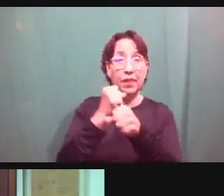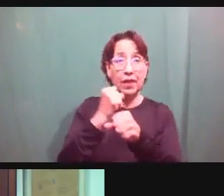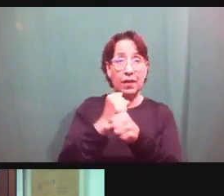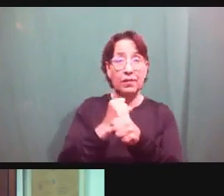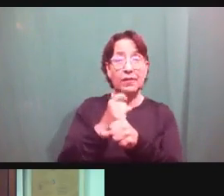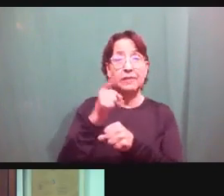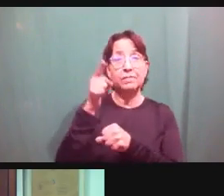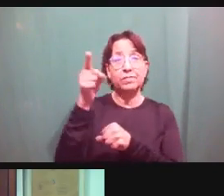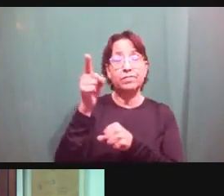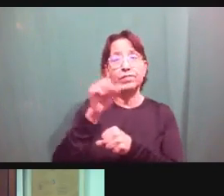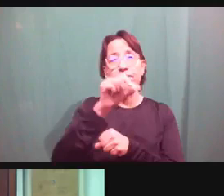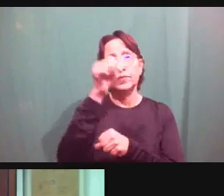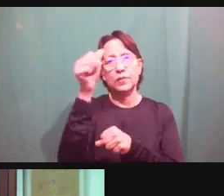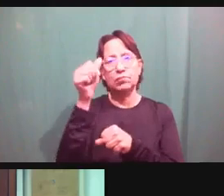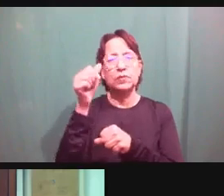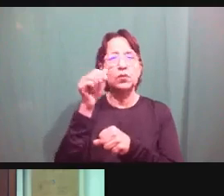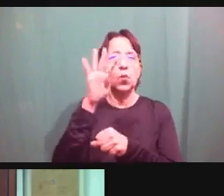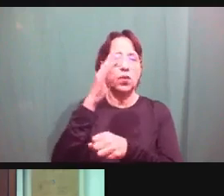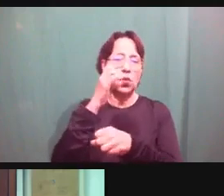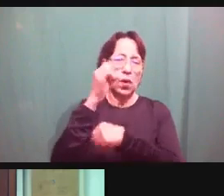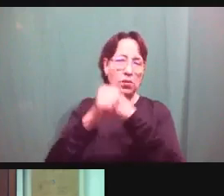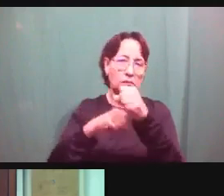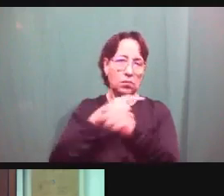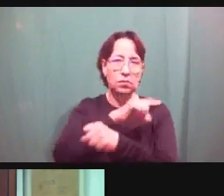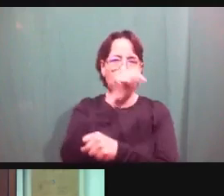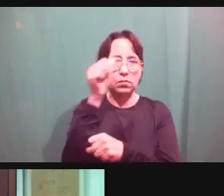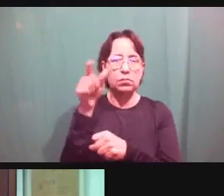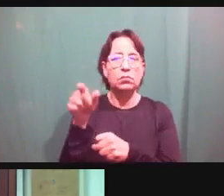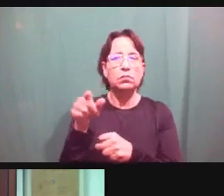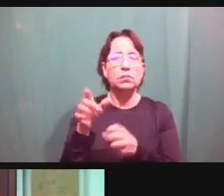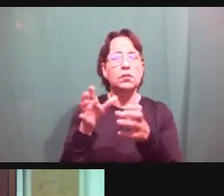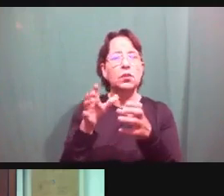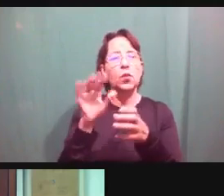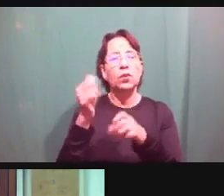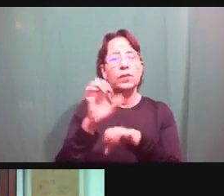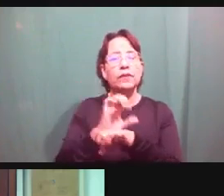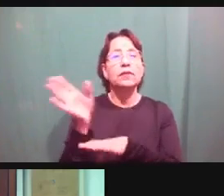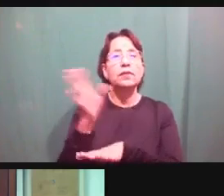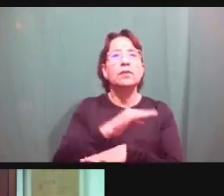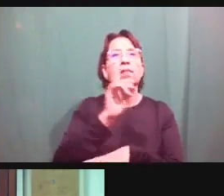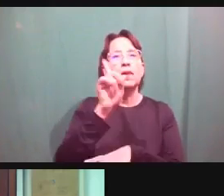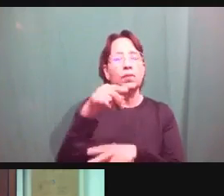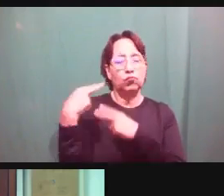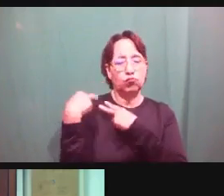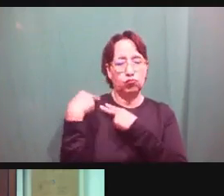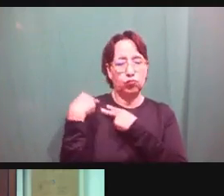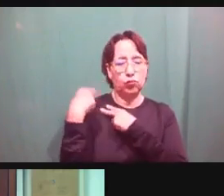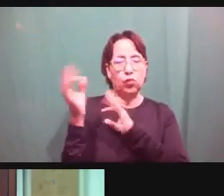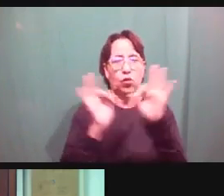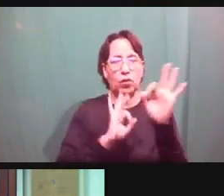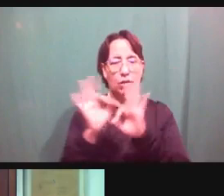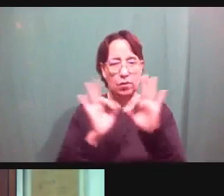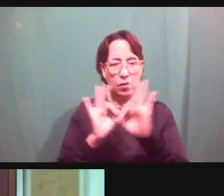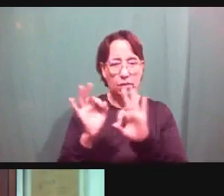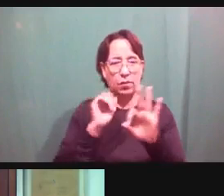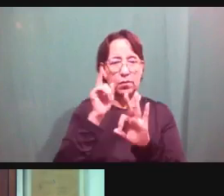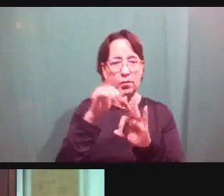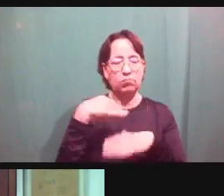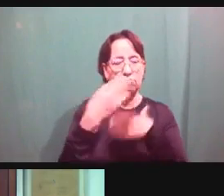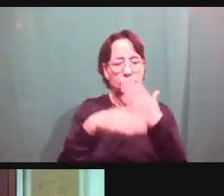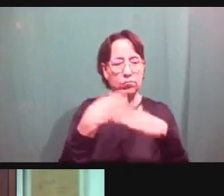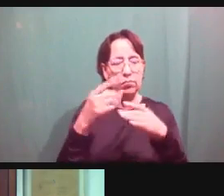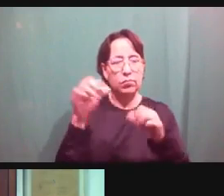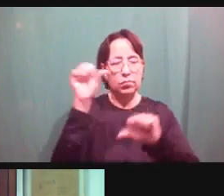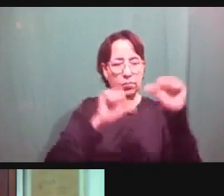4 años y dentro de sus funciones tuvo a cargo la de dotación, organización y puesta en marcha del